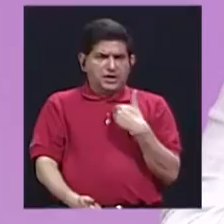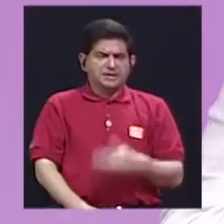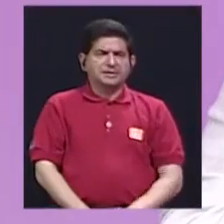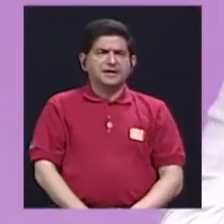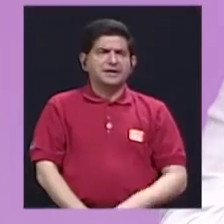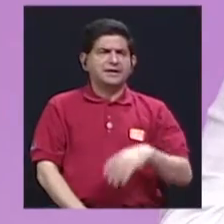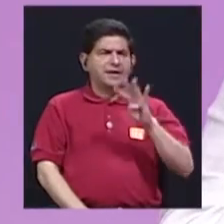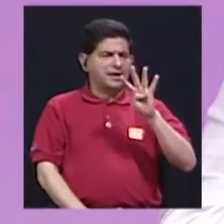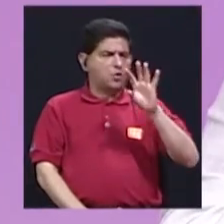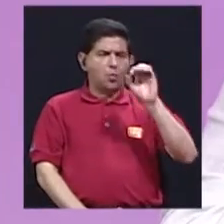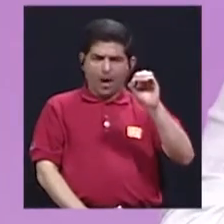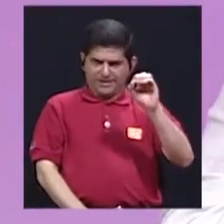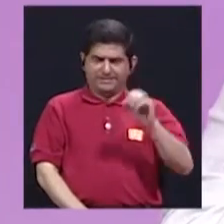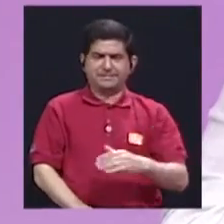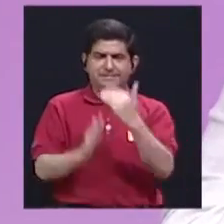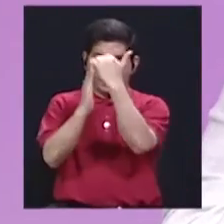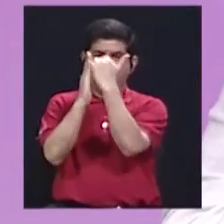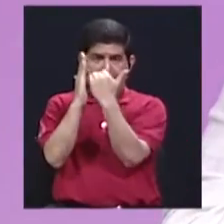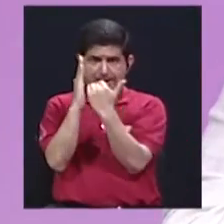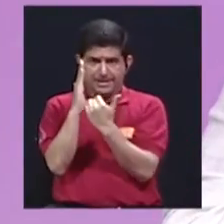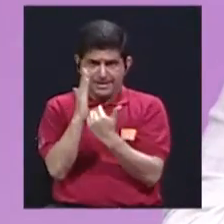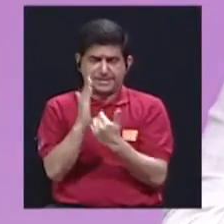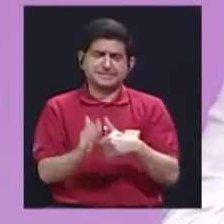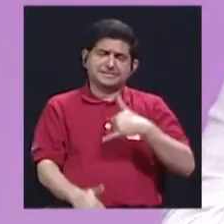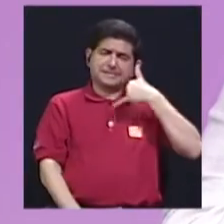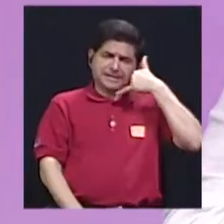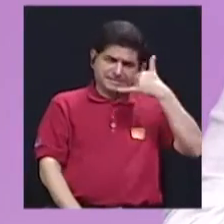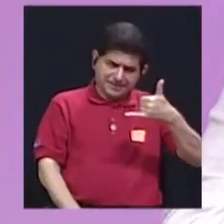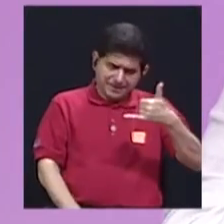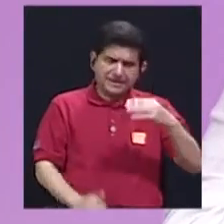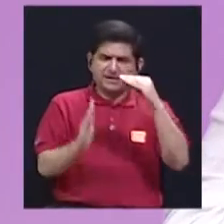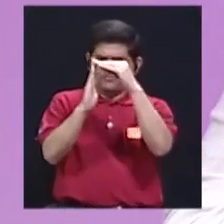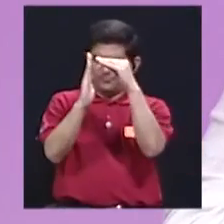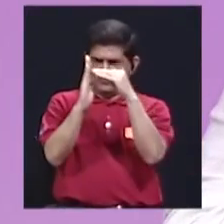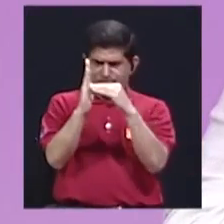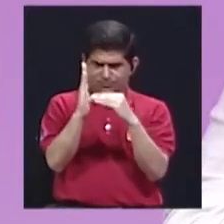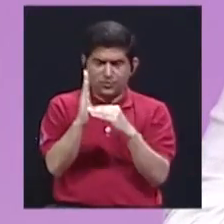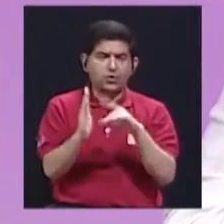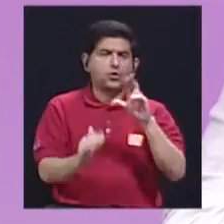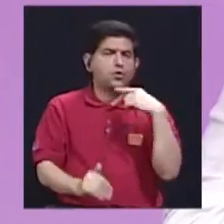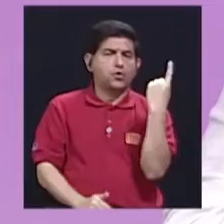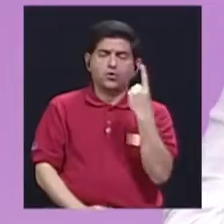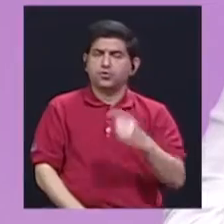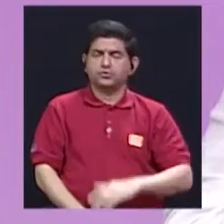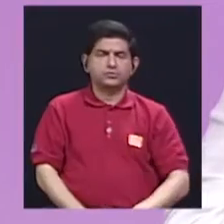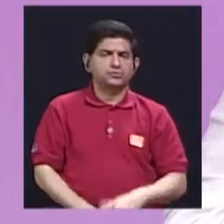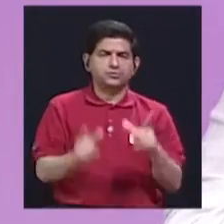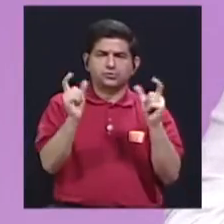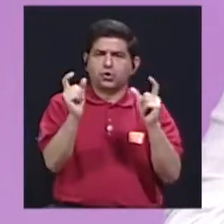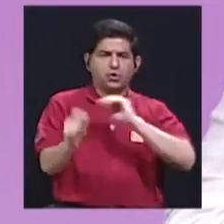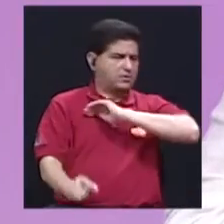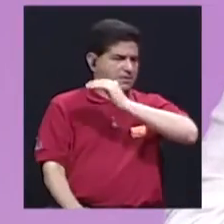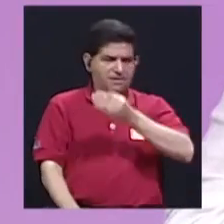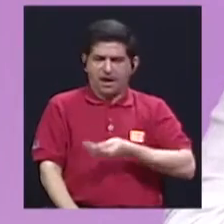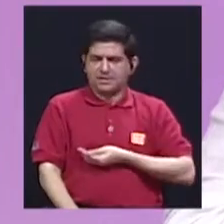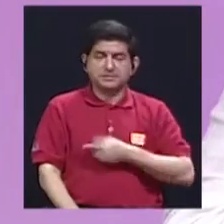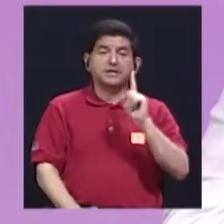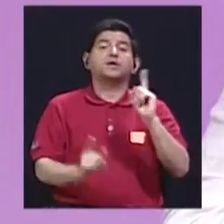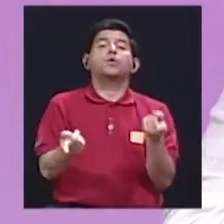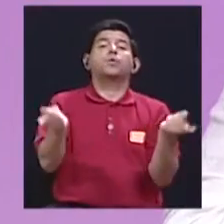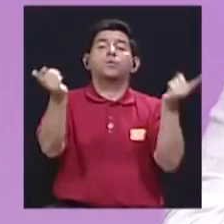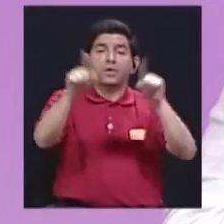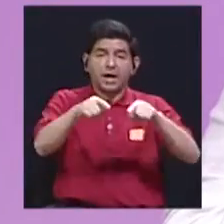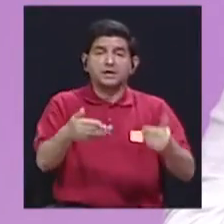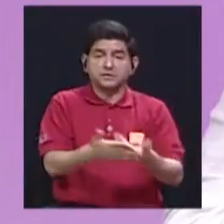40 con lista en mano con teléfonos de igual no sólo de mamá incluso hay un caso